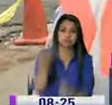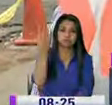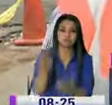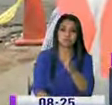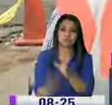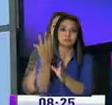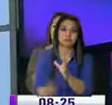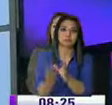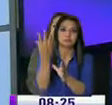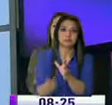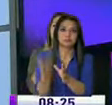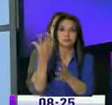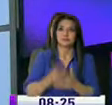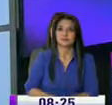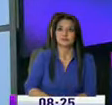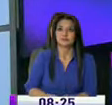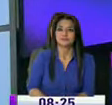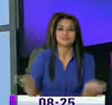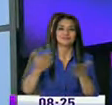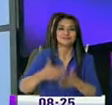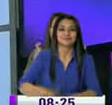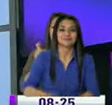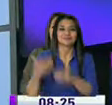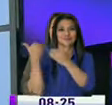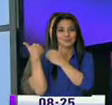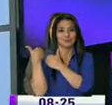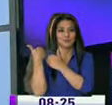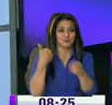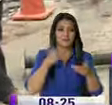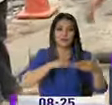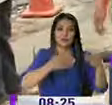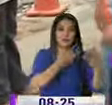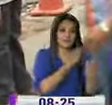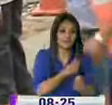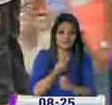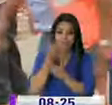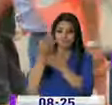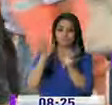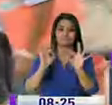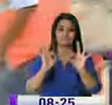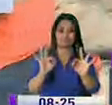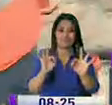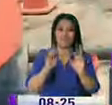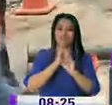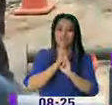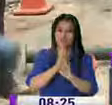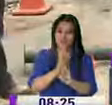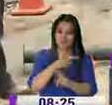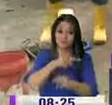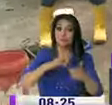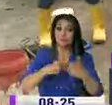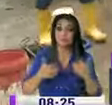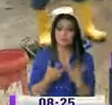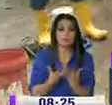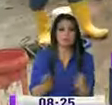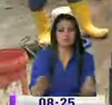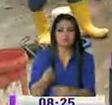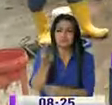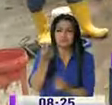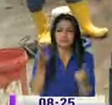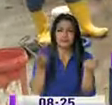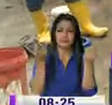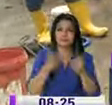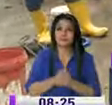la fuga de agua potable. Una vez más, nuestra tarea de ser la voz de la comunidad tuvo frutos, logrando que este inconveniente se solucione de